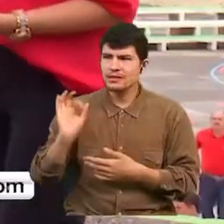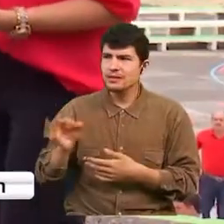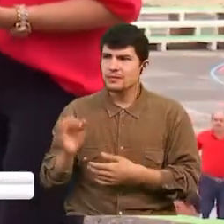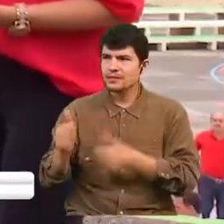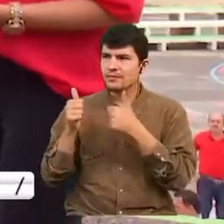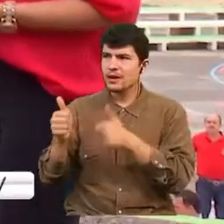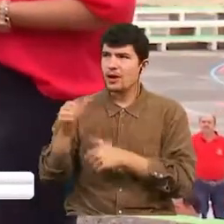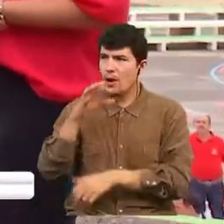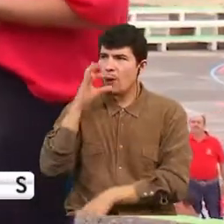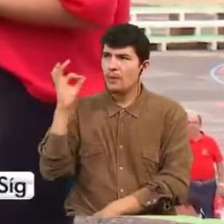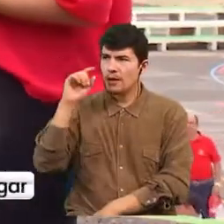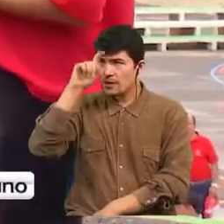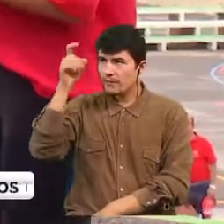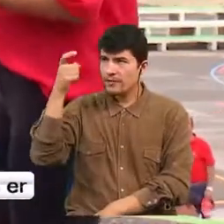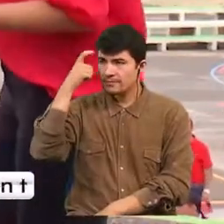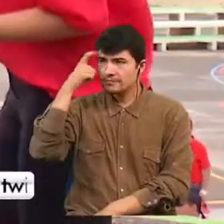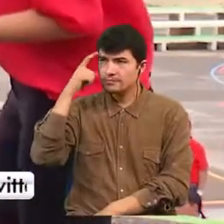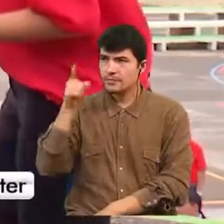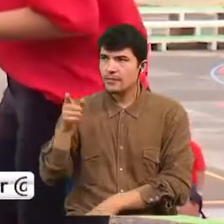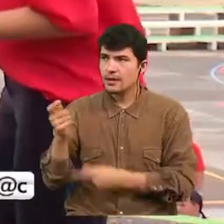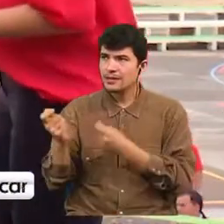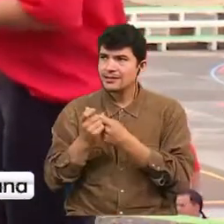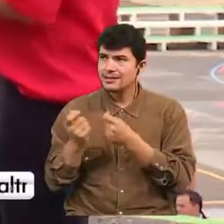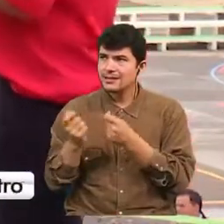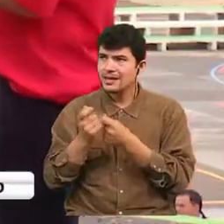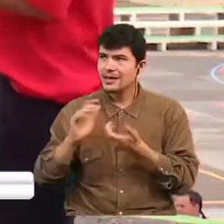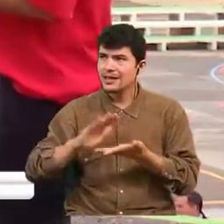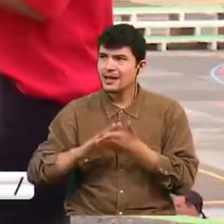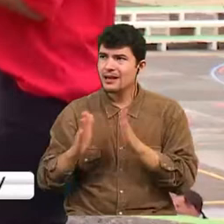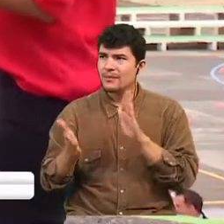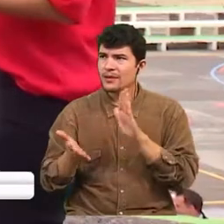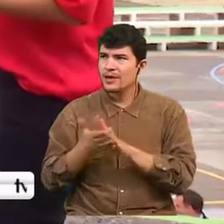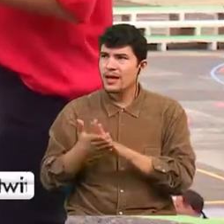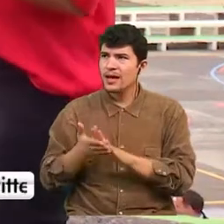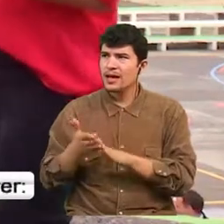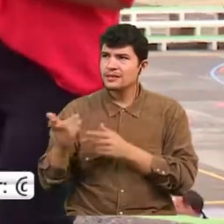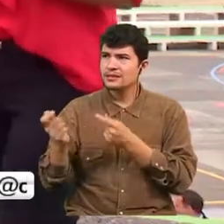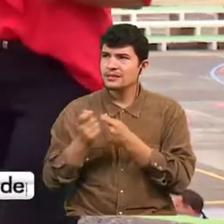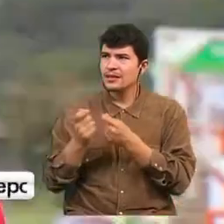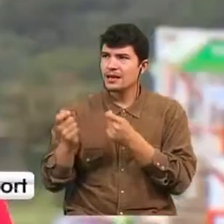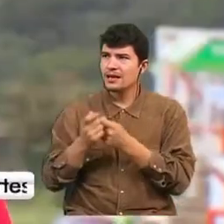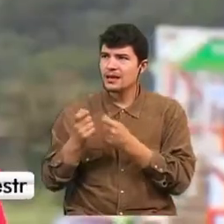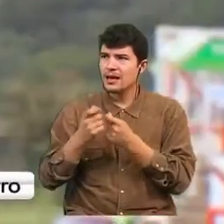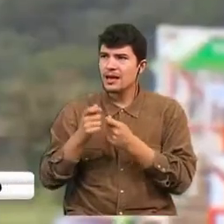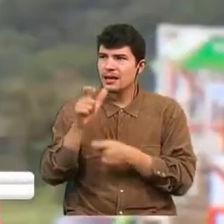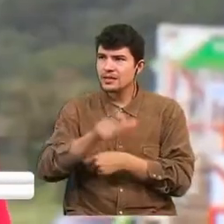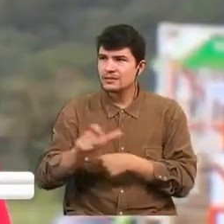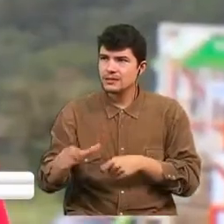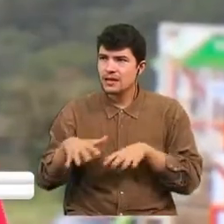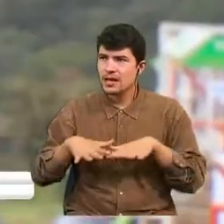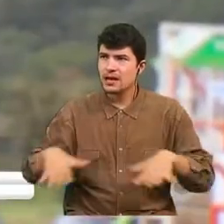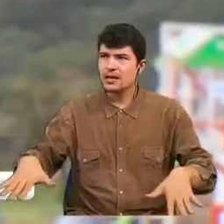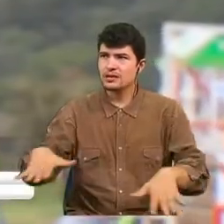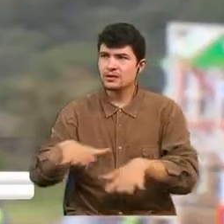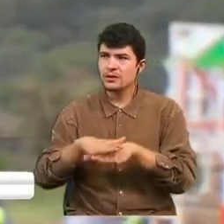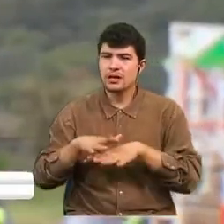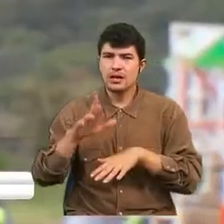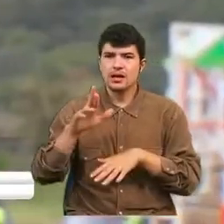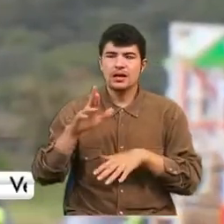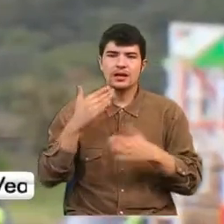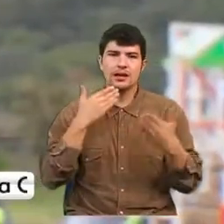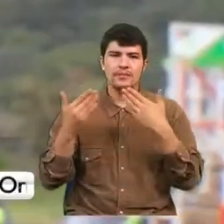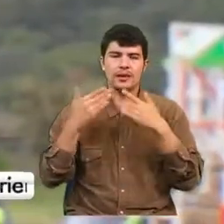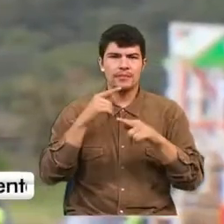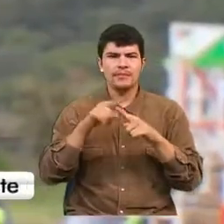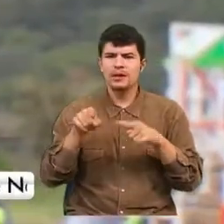señor gobernador, estar cerca de la comunidad, cerca de estas personas en estas zonas rurales, pero